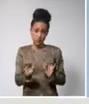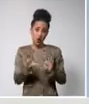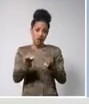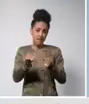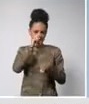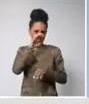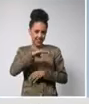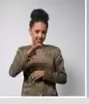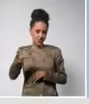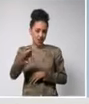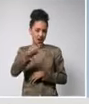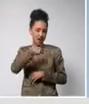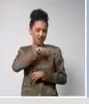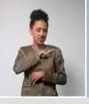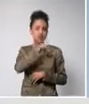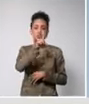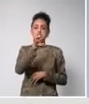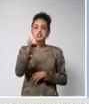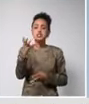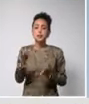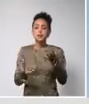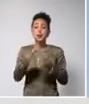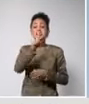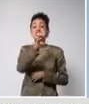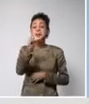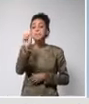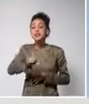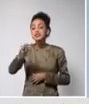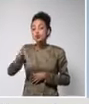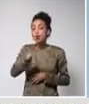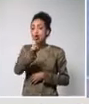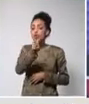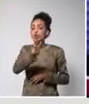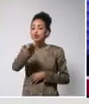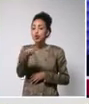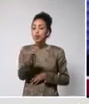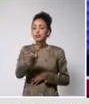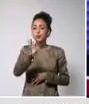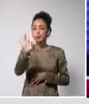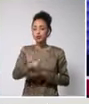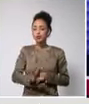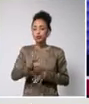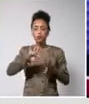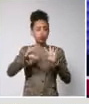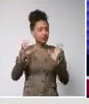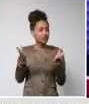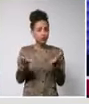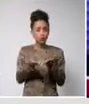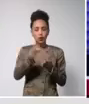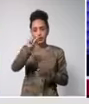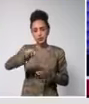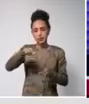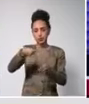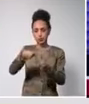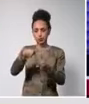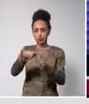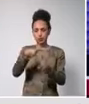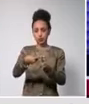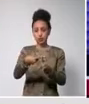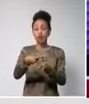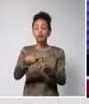Ayer 100 casos diagnosticados, el 12,3% de todas las personas que se